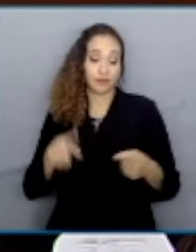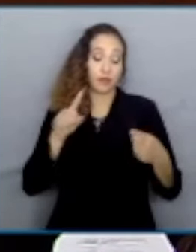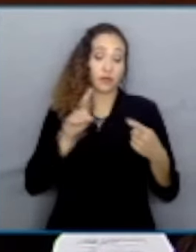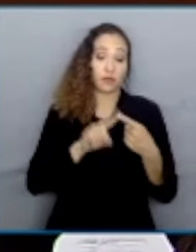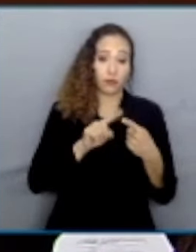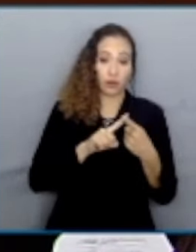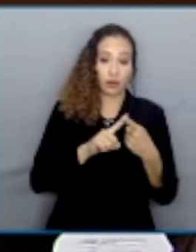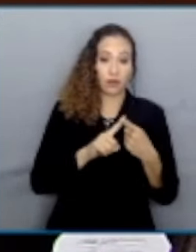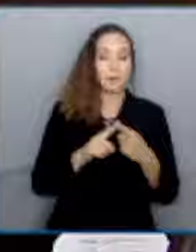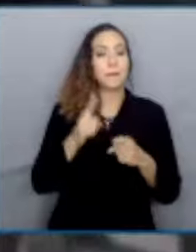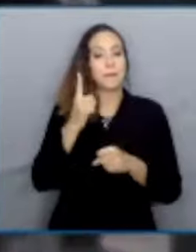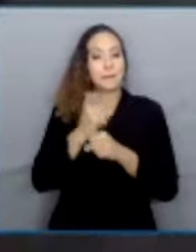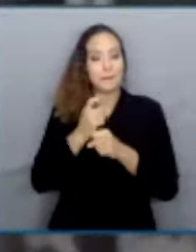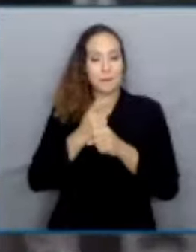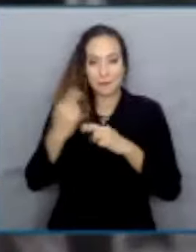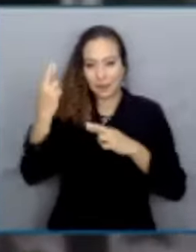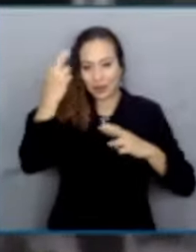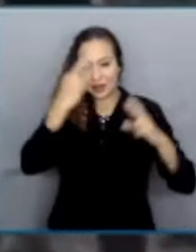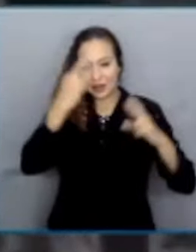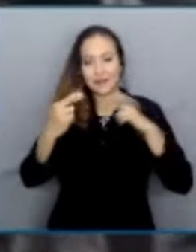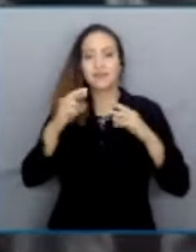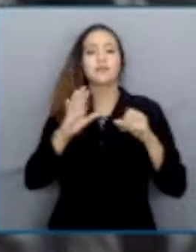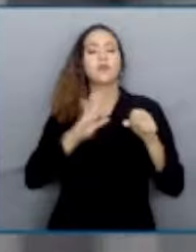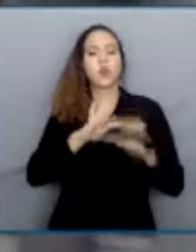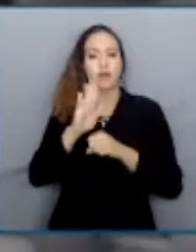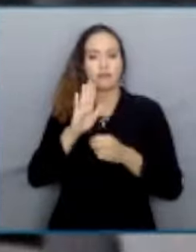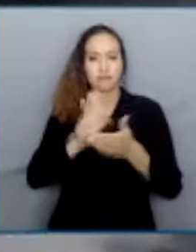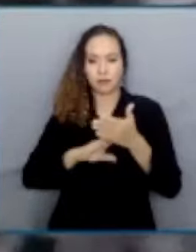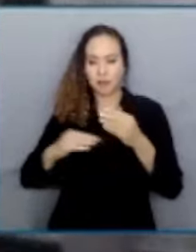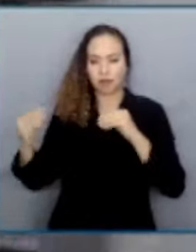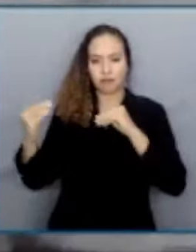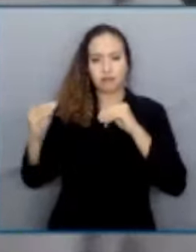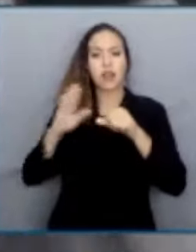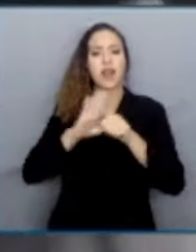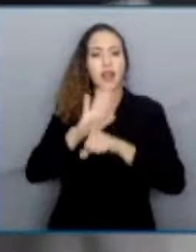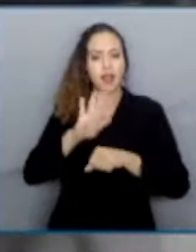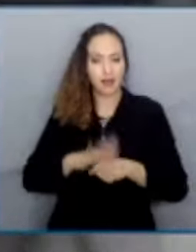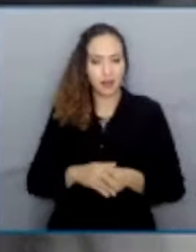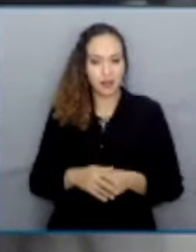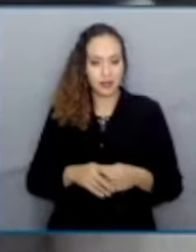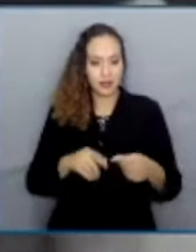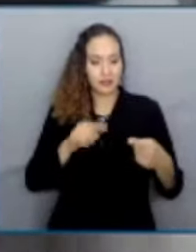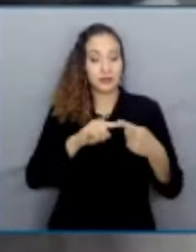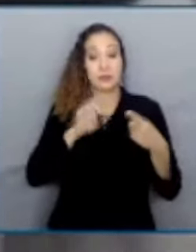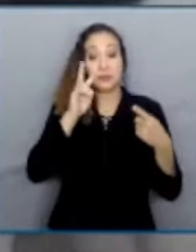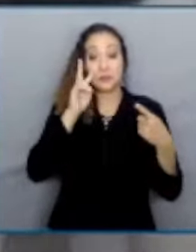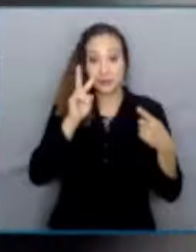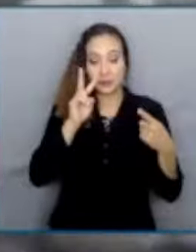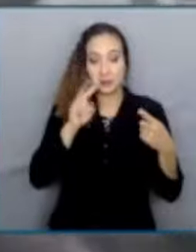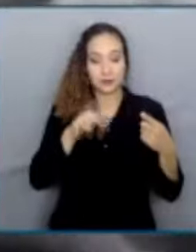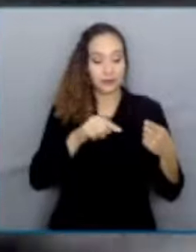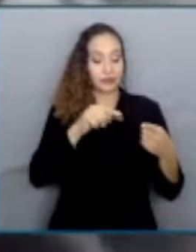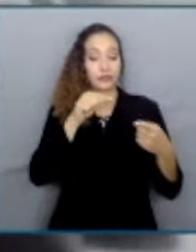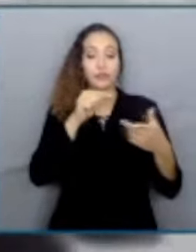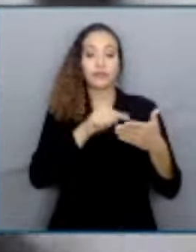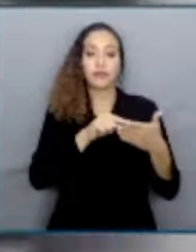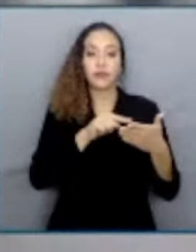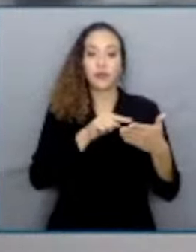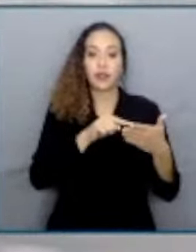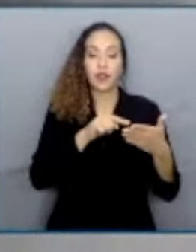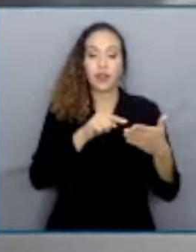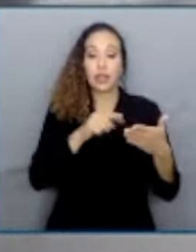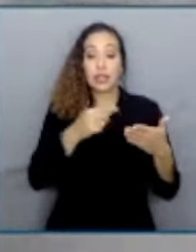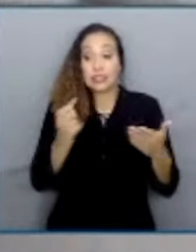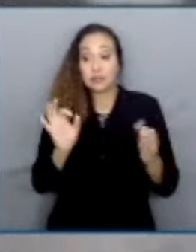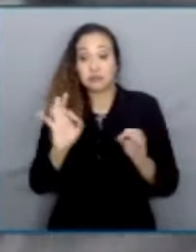revisión por el que determinaría si la resolución del no ejercicio de la acción penal puede sustentarse en que a los posibles